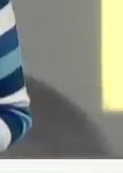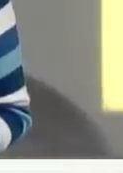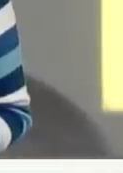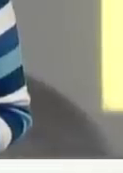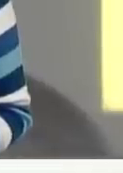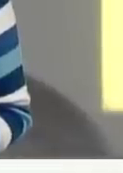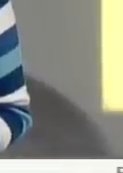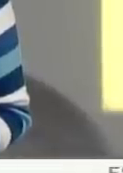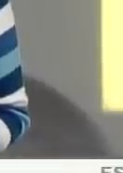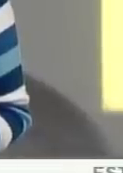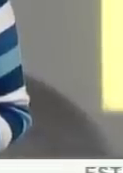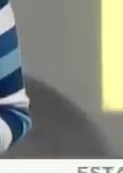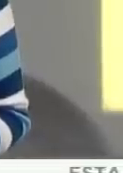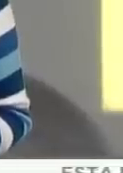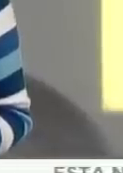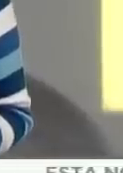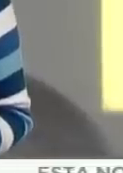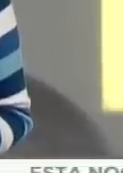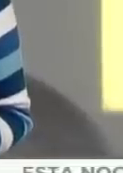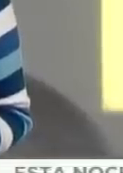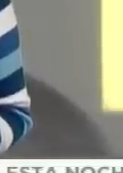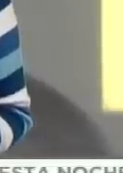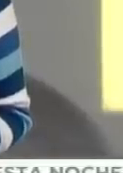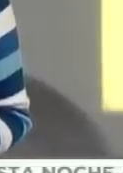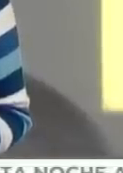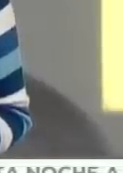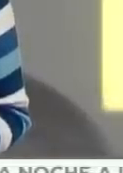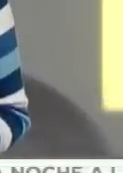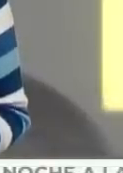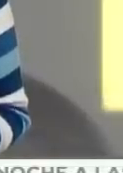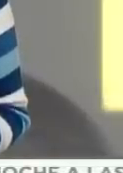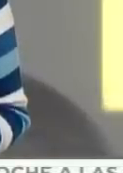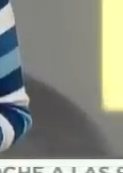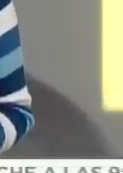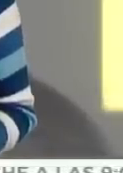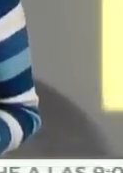variante Omicron. Invitó a cuidarse, vacunarse y cumplir con el tratamiento.